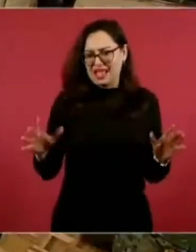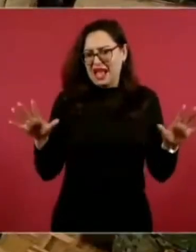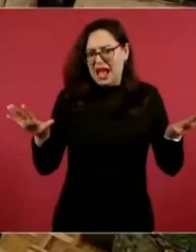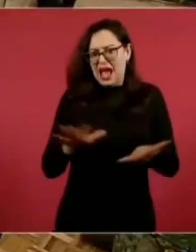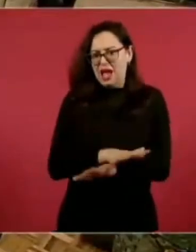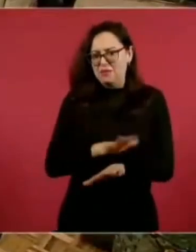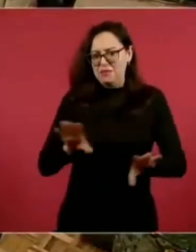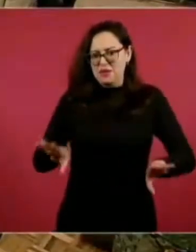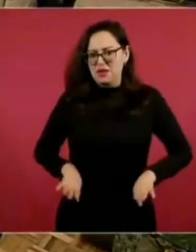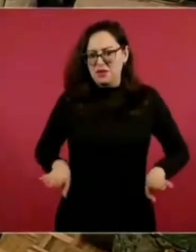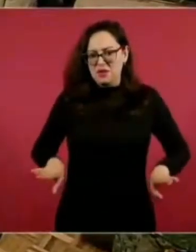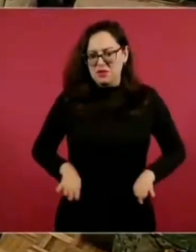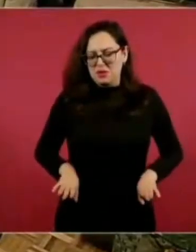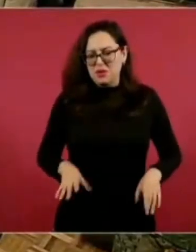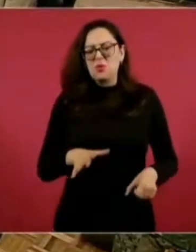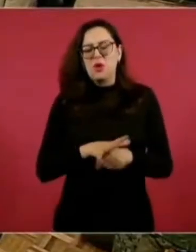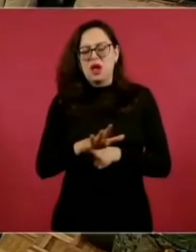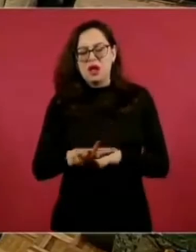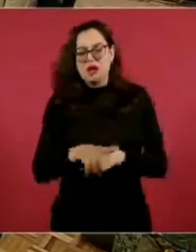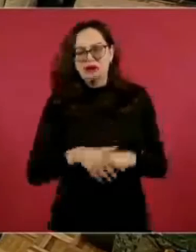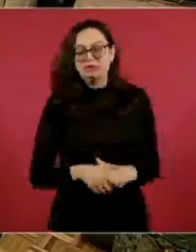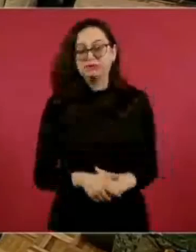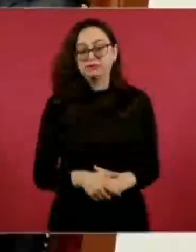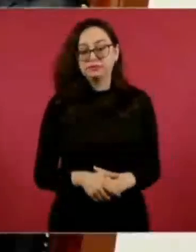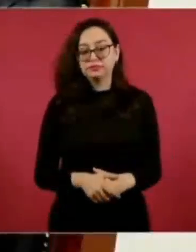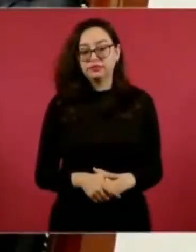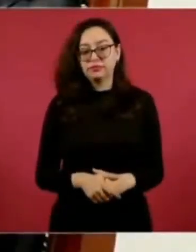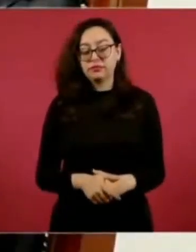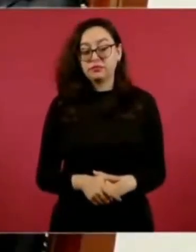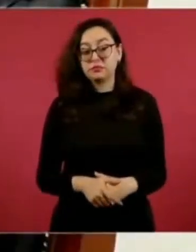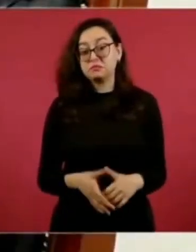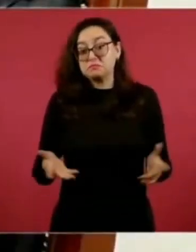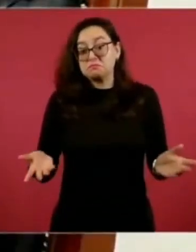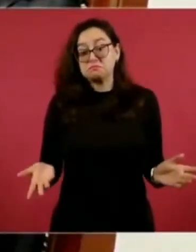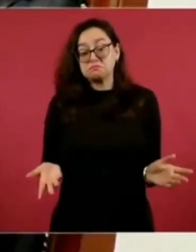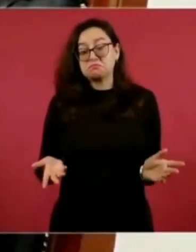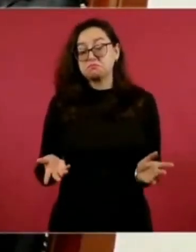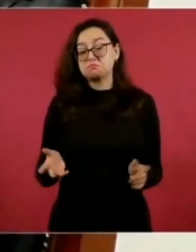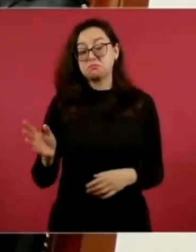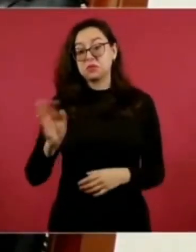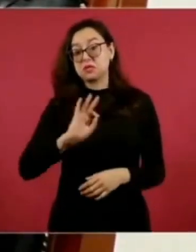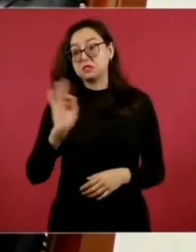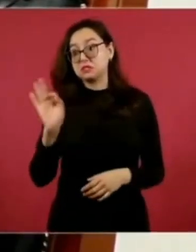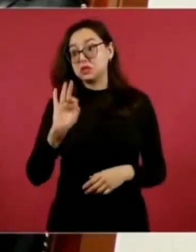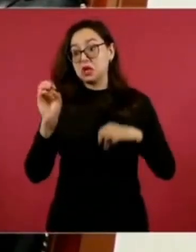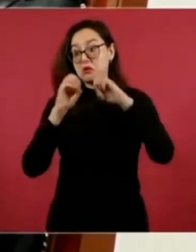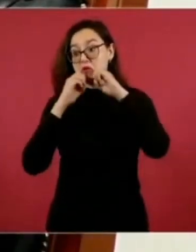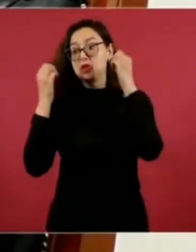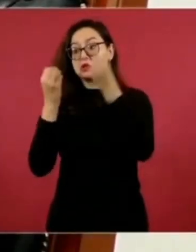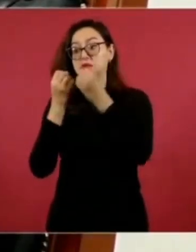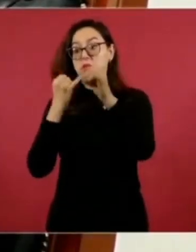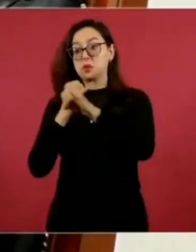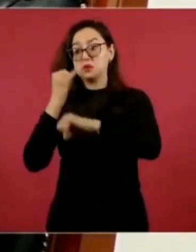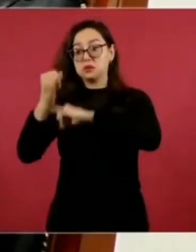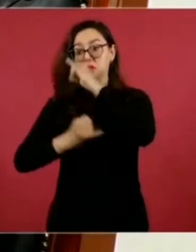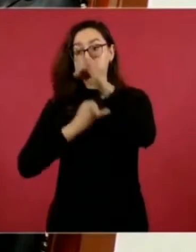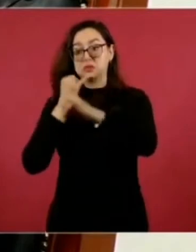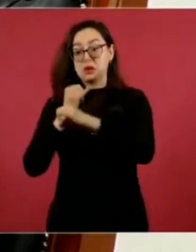por vinculación con organismos internacionales. Por ejemplo,